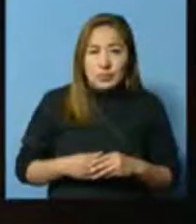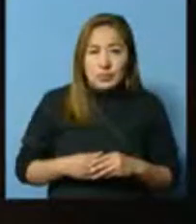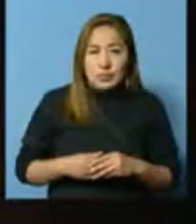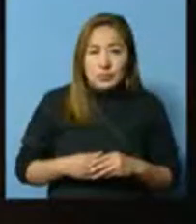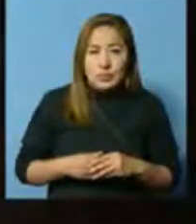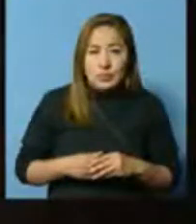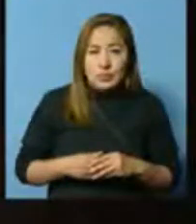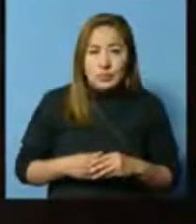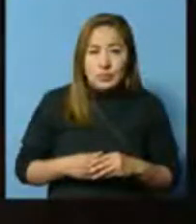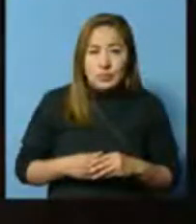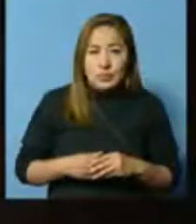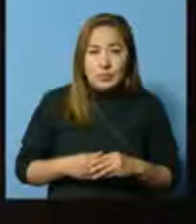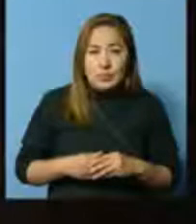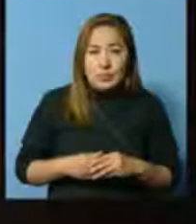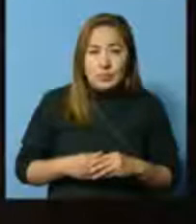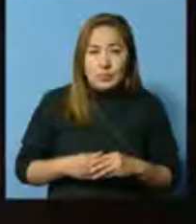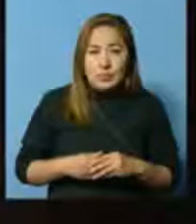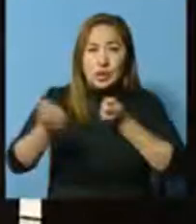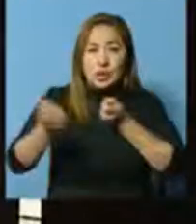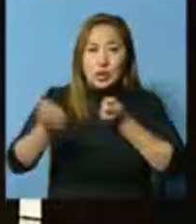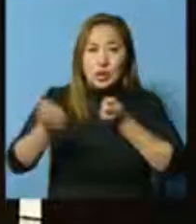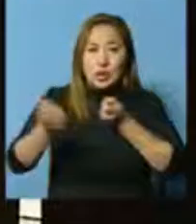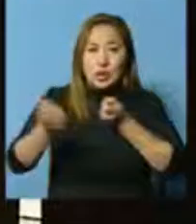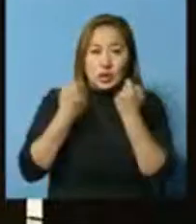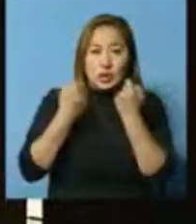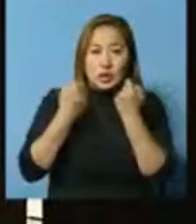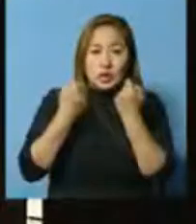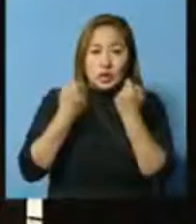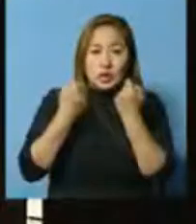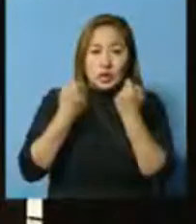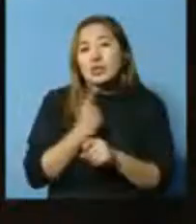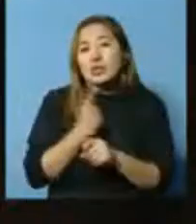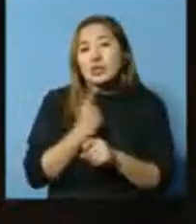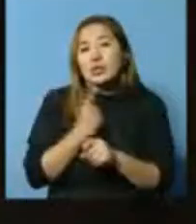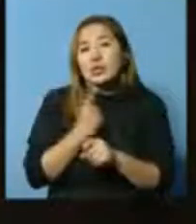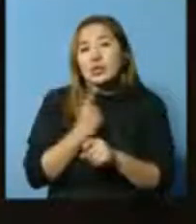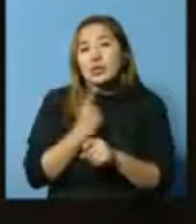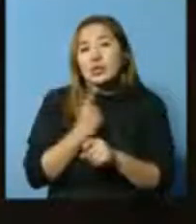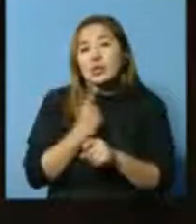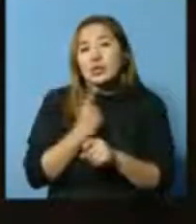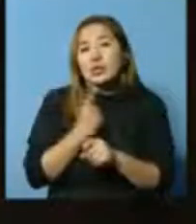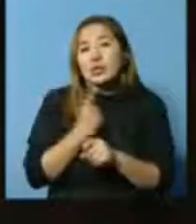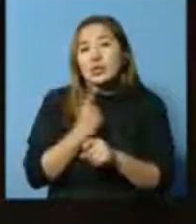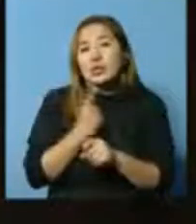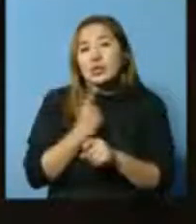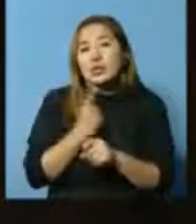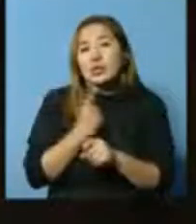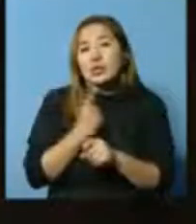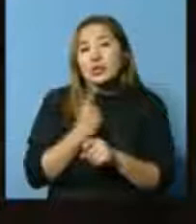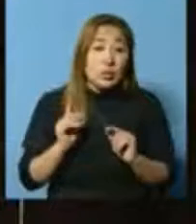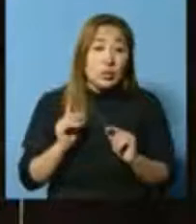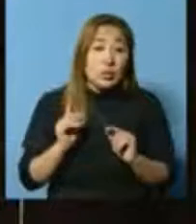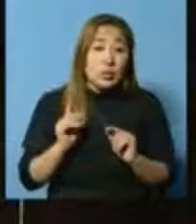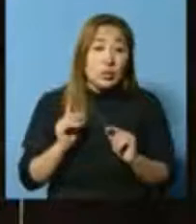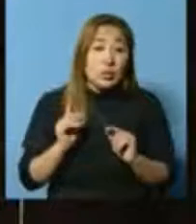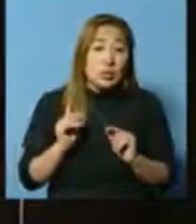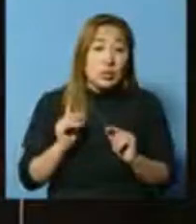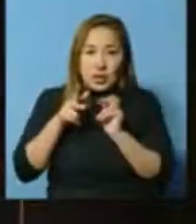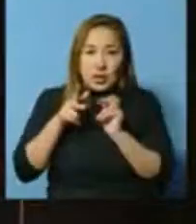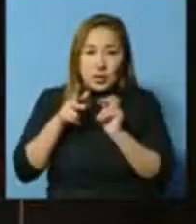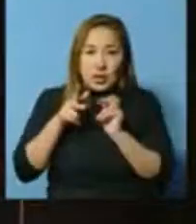el contexto socioeconómico y político de la provincia de Jujuy, no era conveniente que esto suceda, mucho menos en un tratamiento exprés como